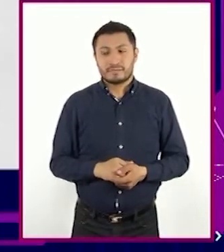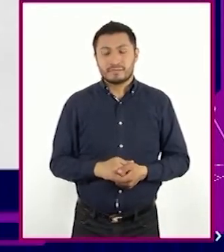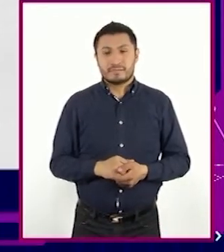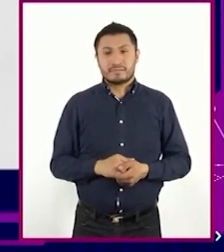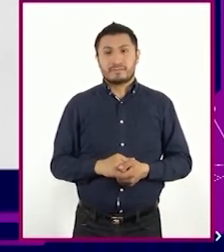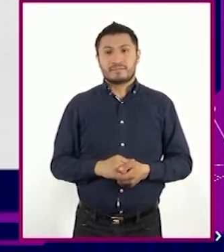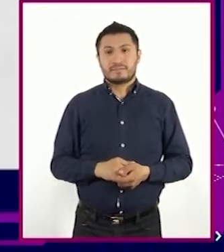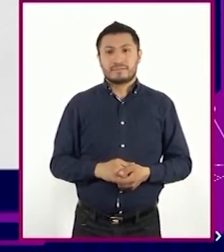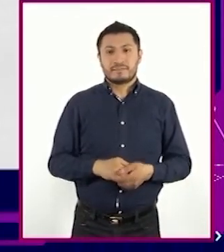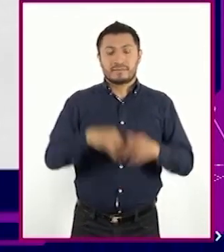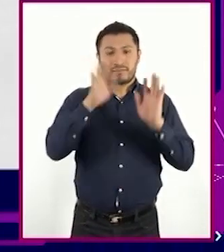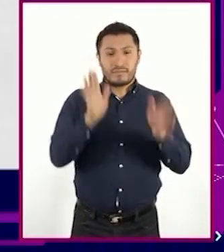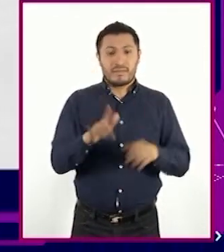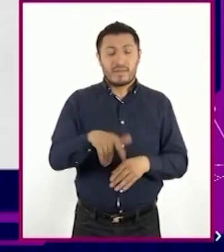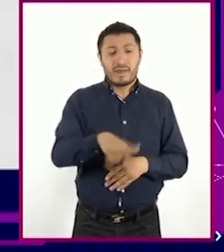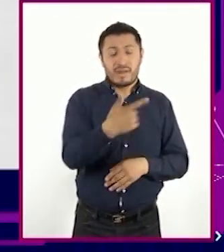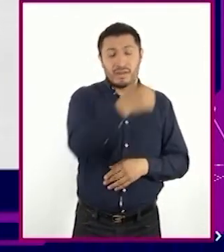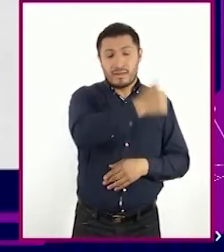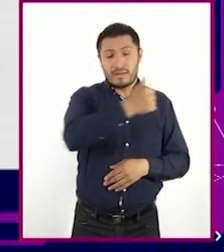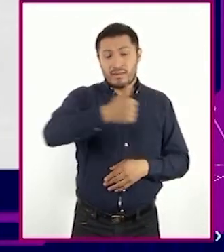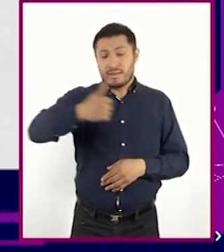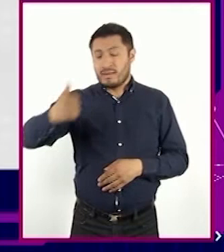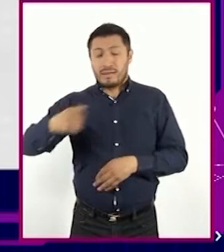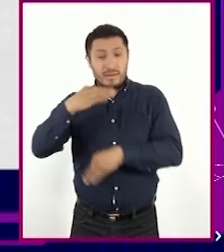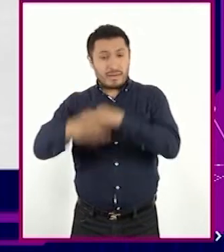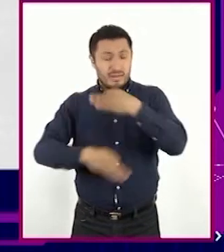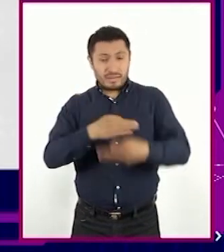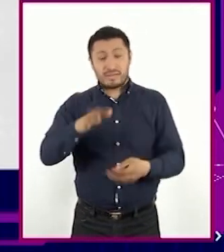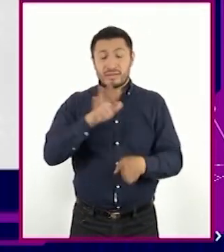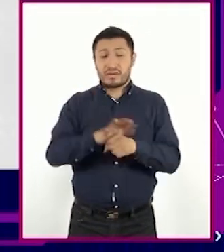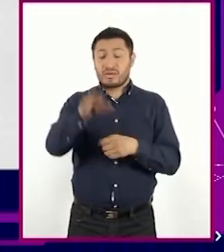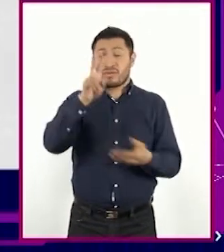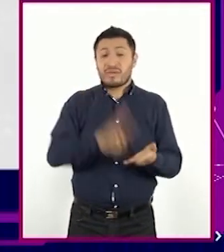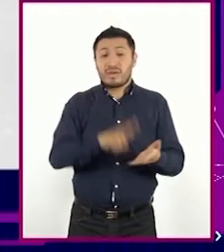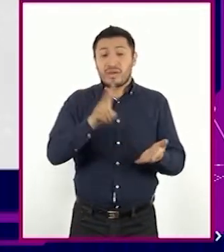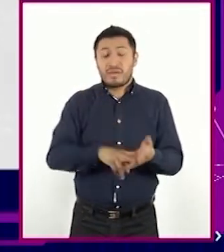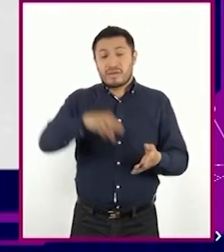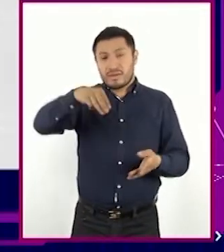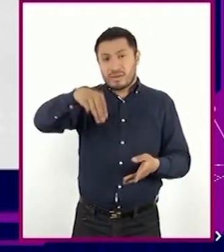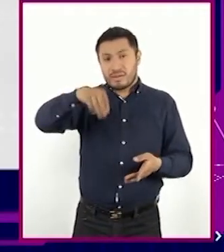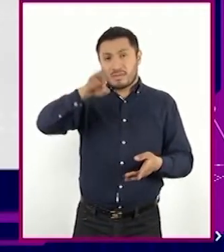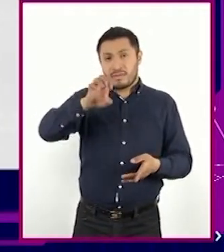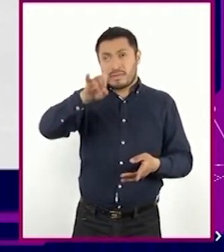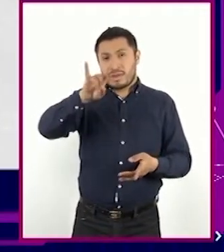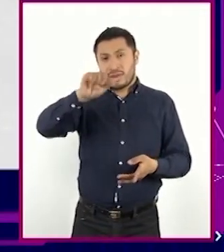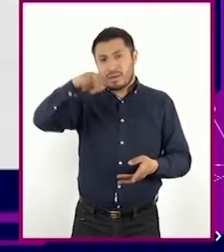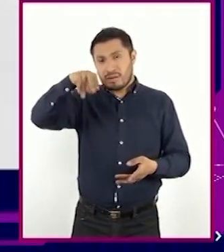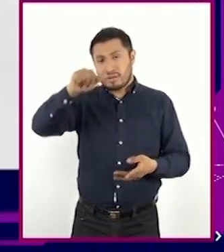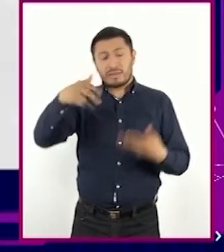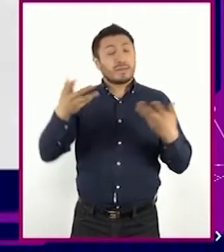Tenemos ya los 12 tiempos de los corredores. ¿Cuál es el valor que corresponde a la mediana?